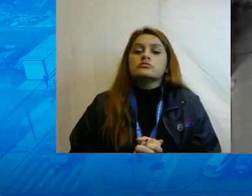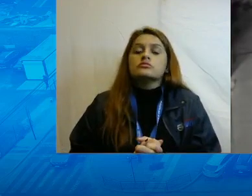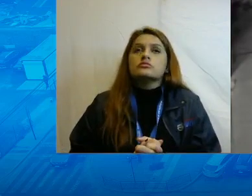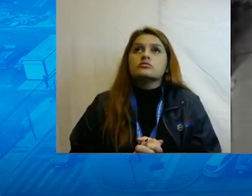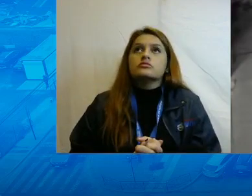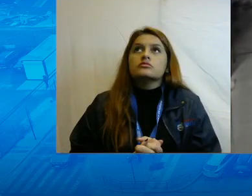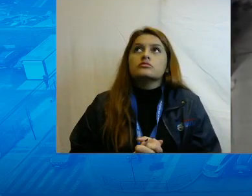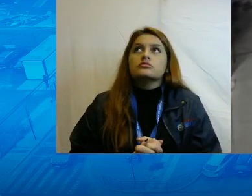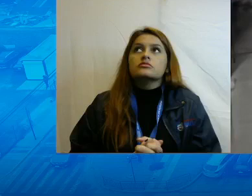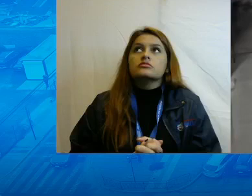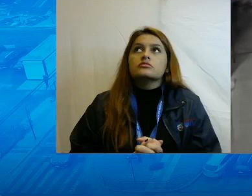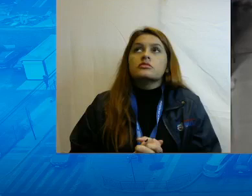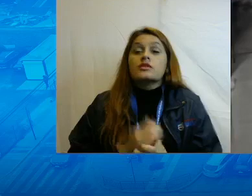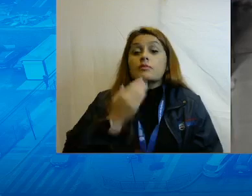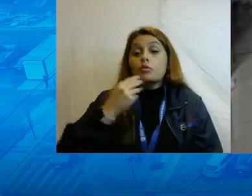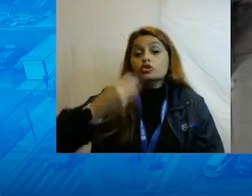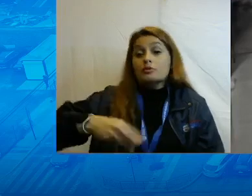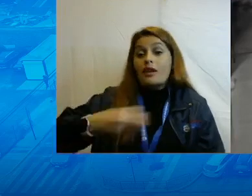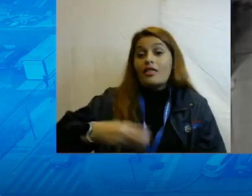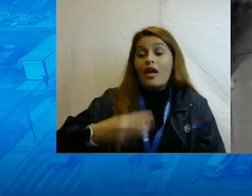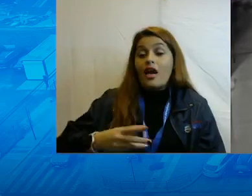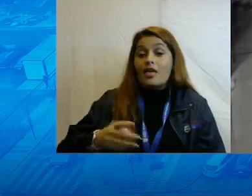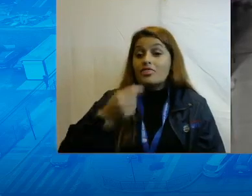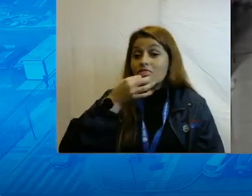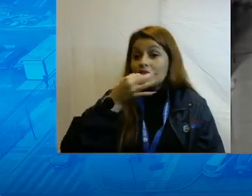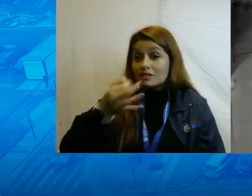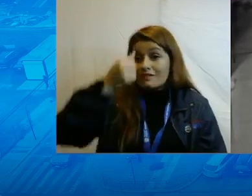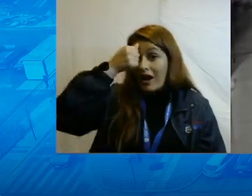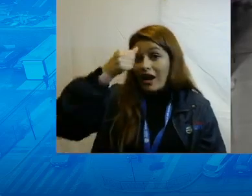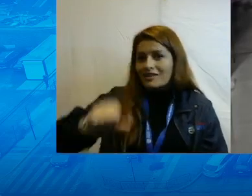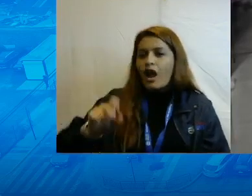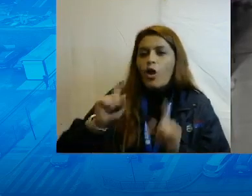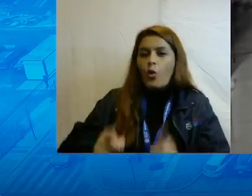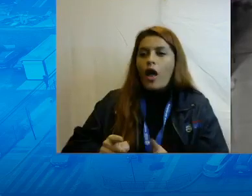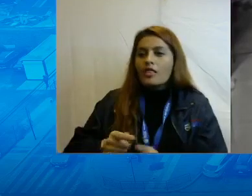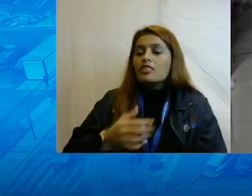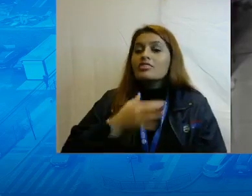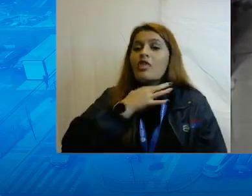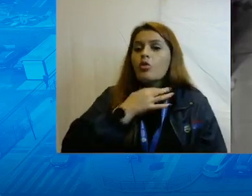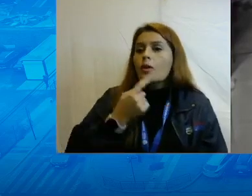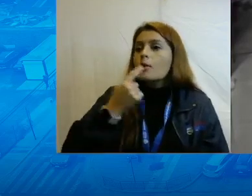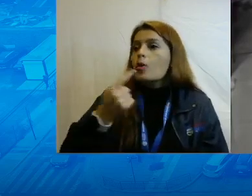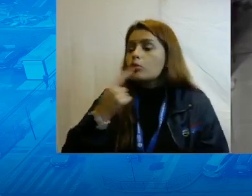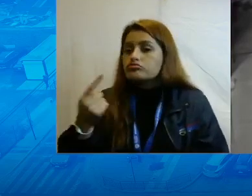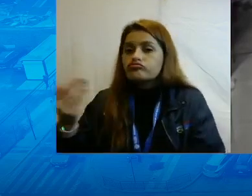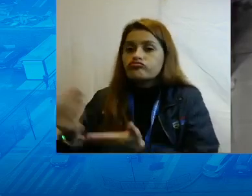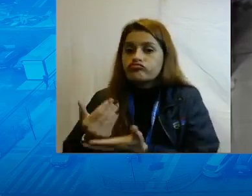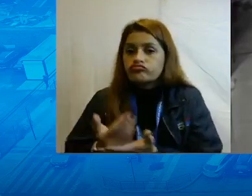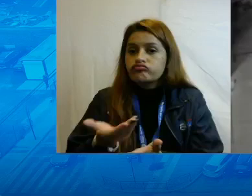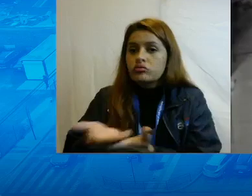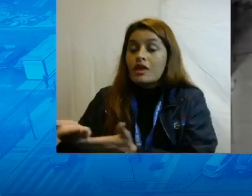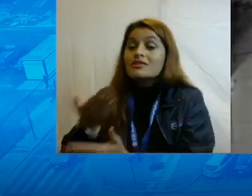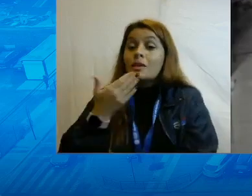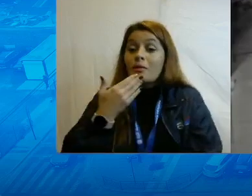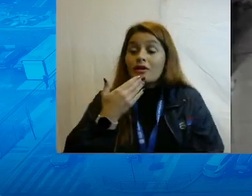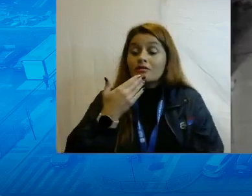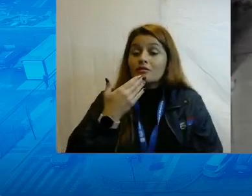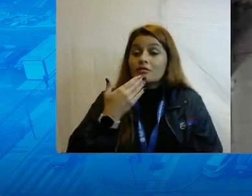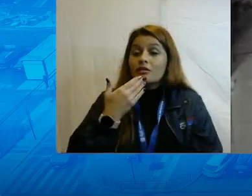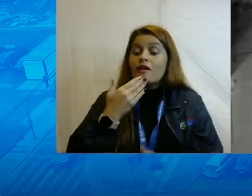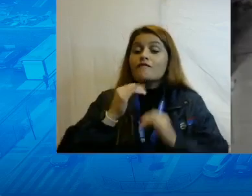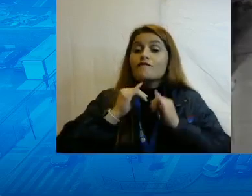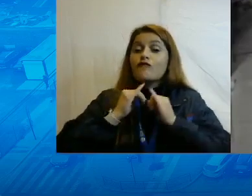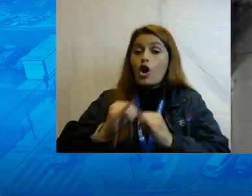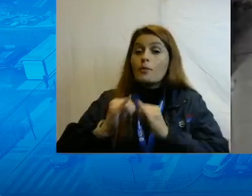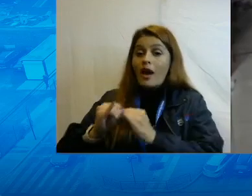detrimento patrimonial de la municipalidad, es decir, va a castigar la deuda, como señala técnicamente la directora, debiera también